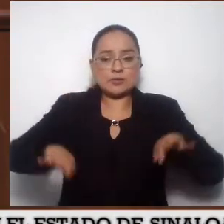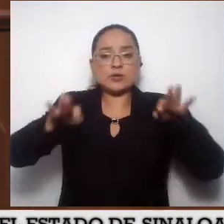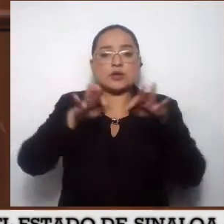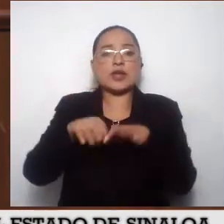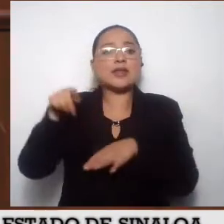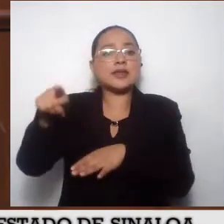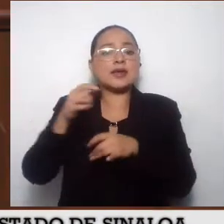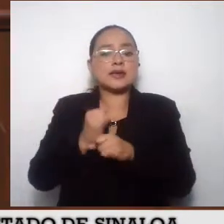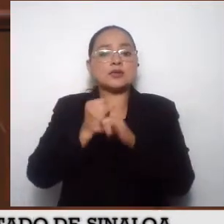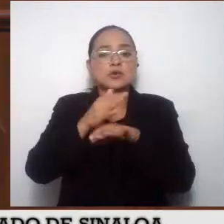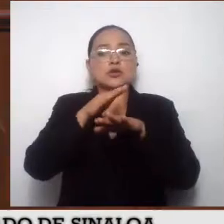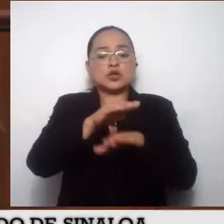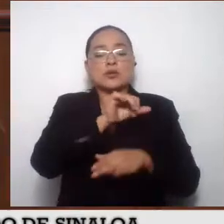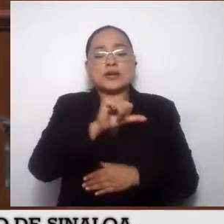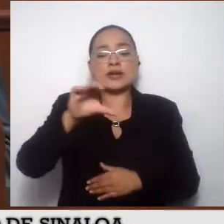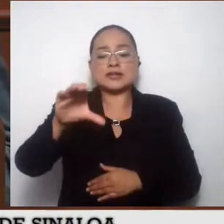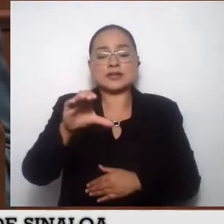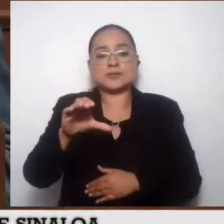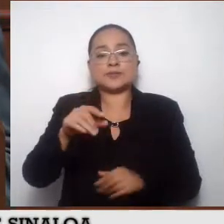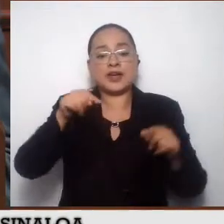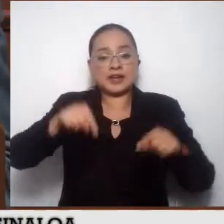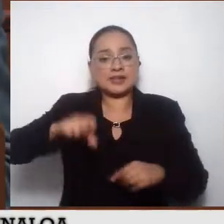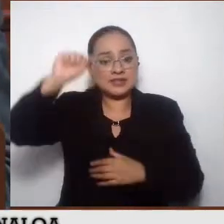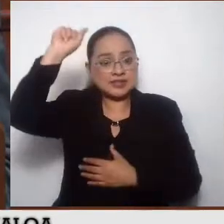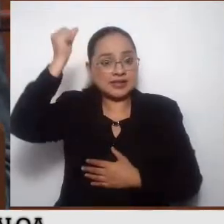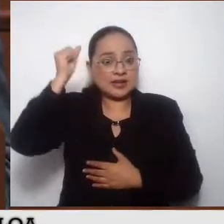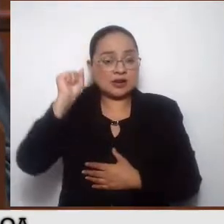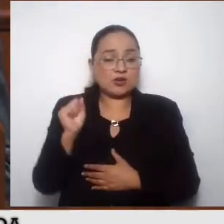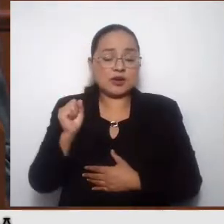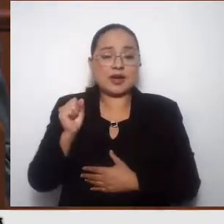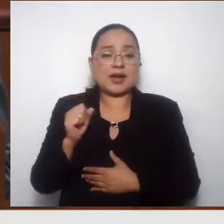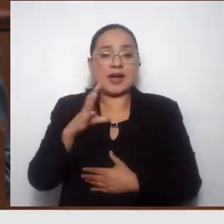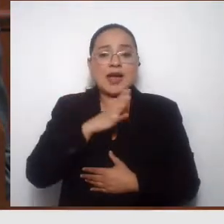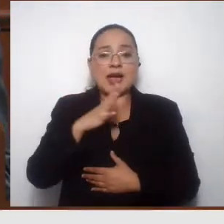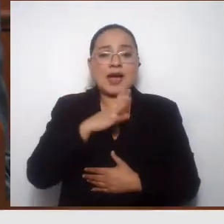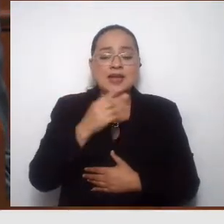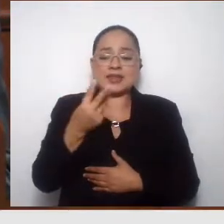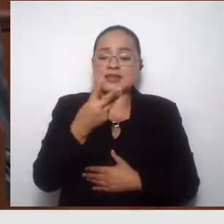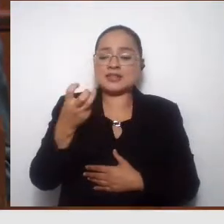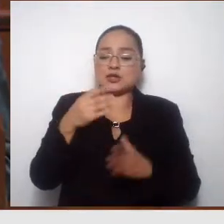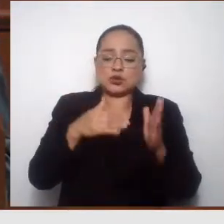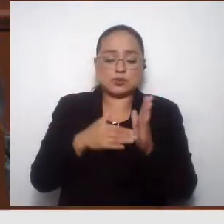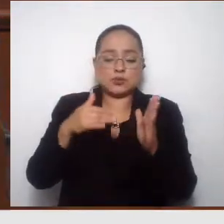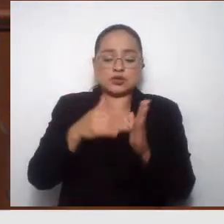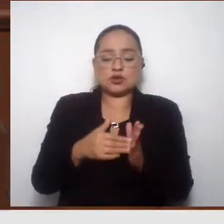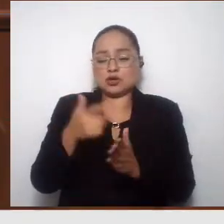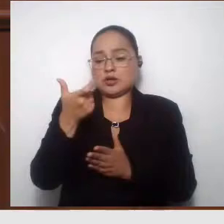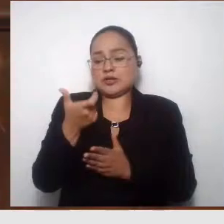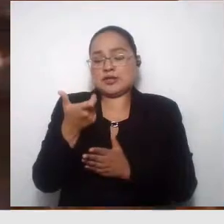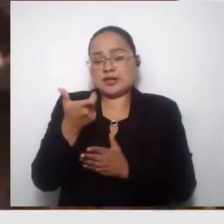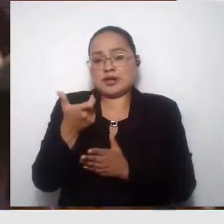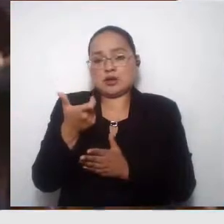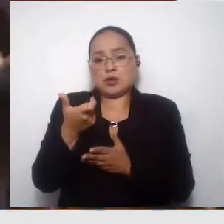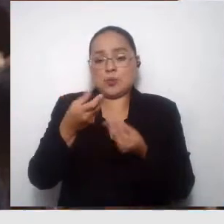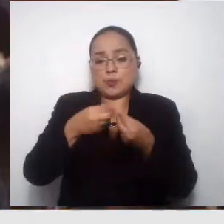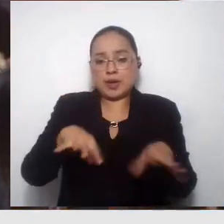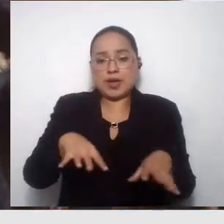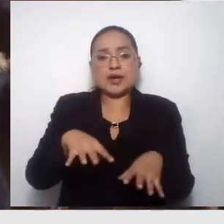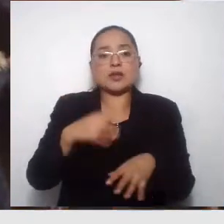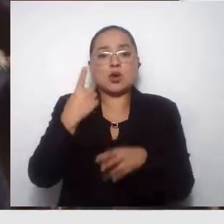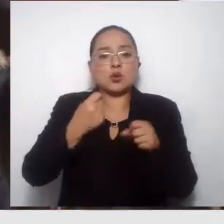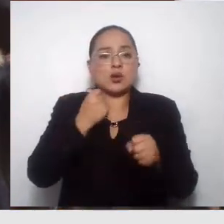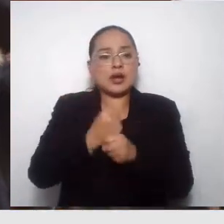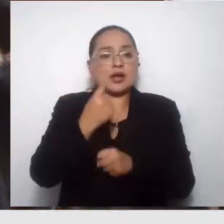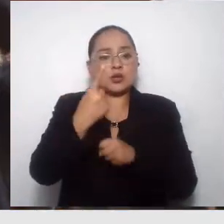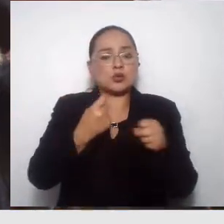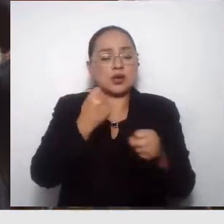asociaciones civiles, Sinaloa pierde 300 millones de pesos anuales debido a que no